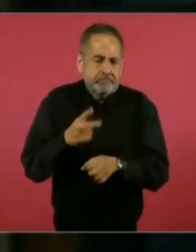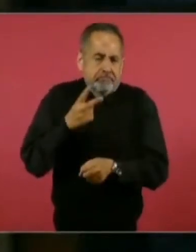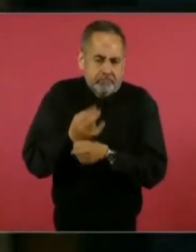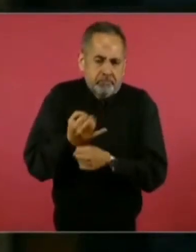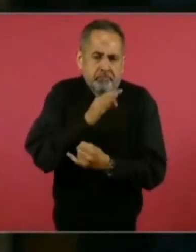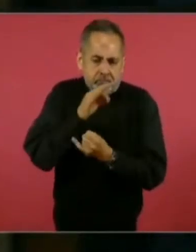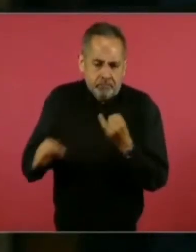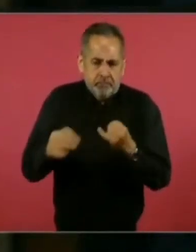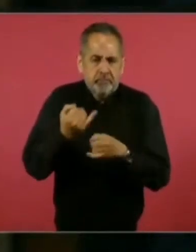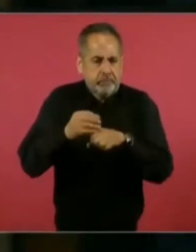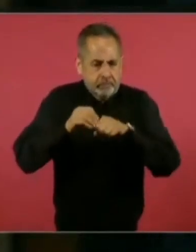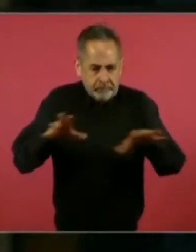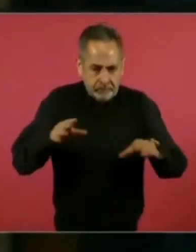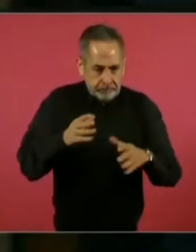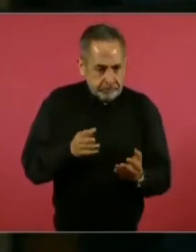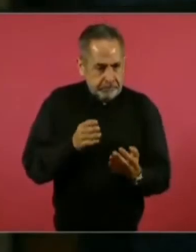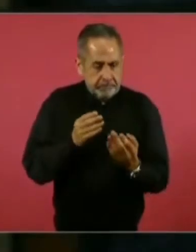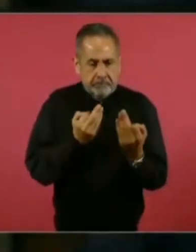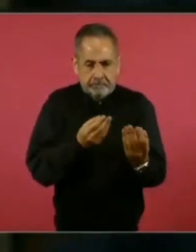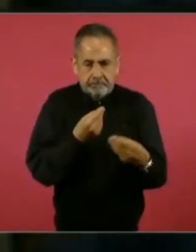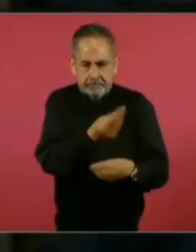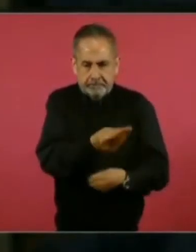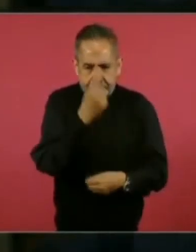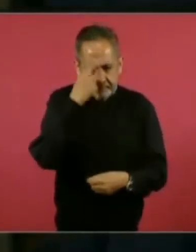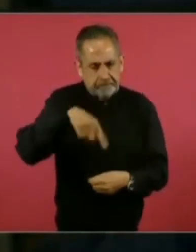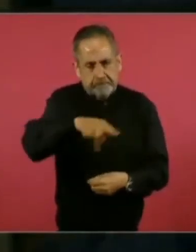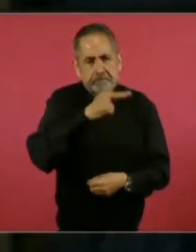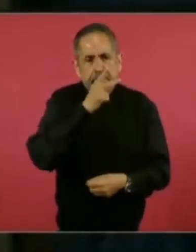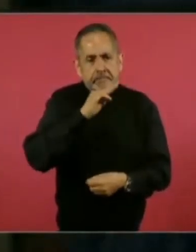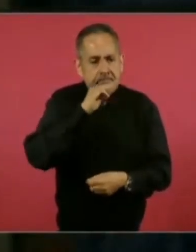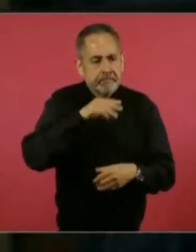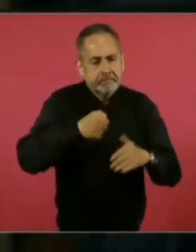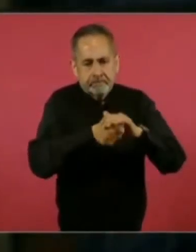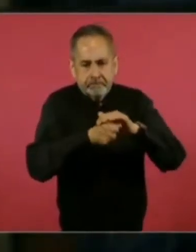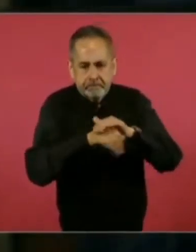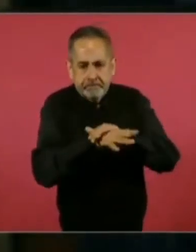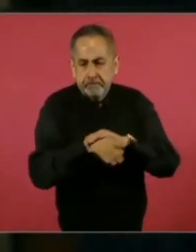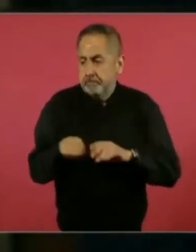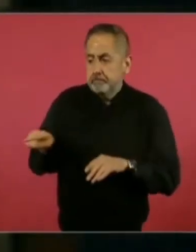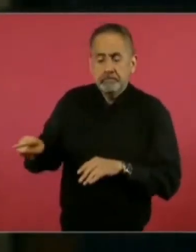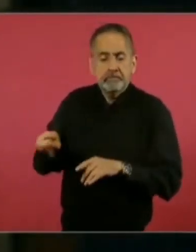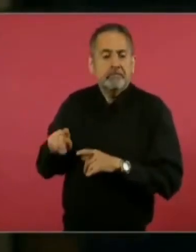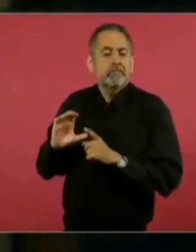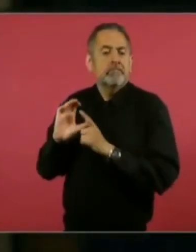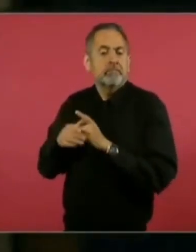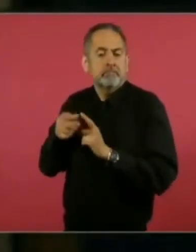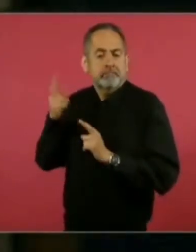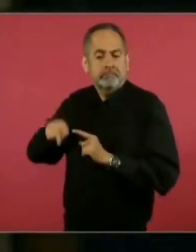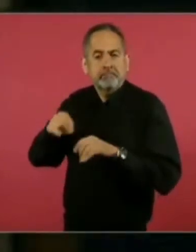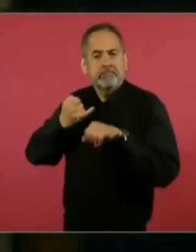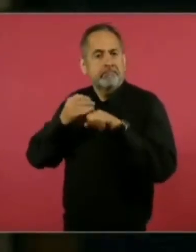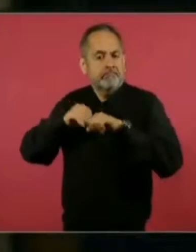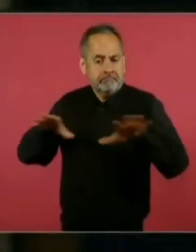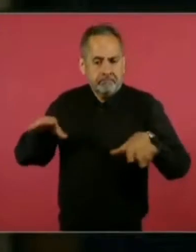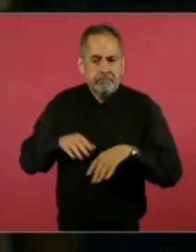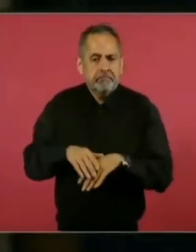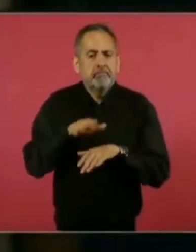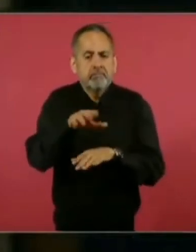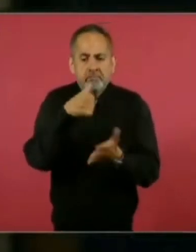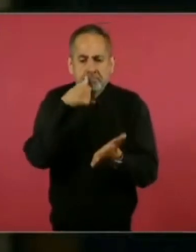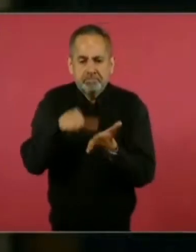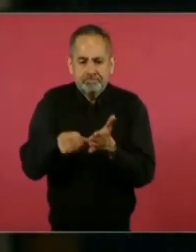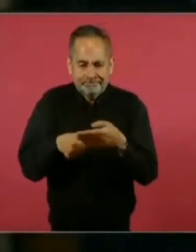informe que usted presenta a los padres de los normalistas, que ya hizo pública la Comisión de la Verdad, particularmente sobre la